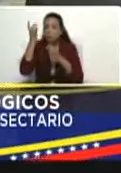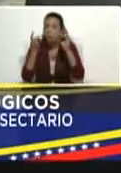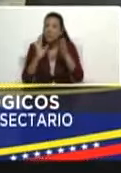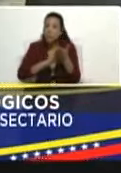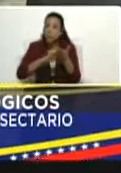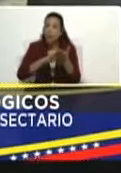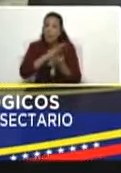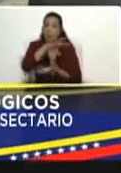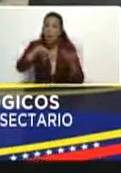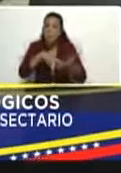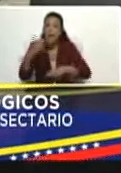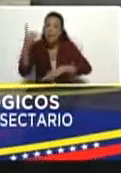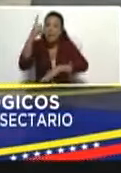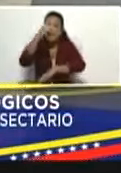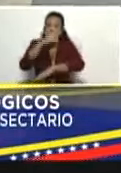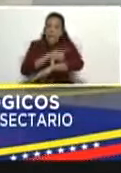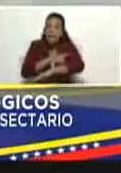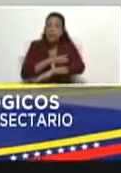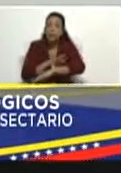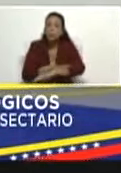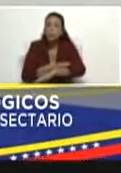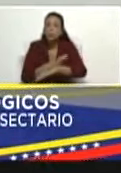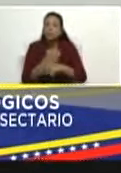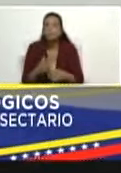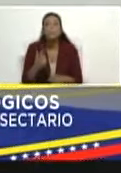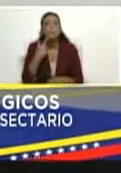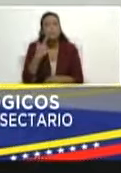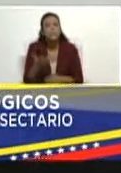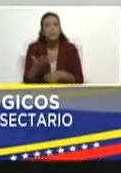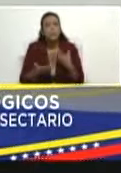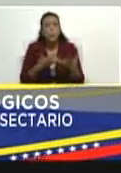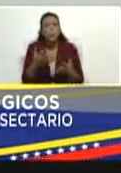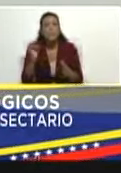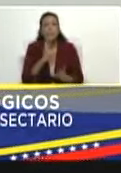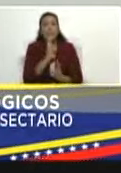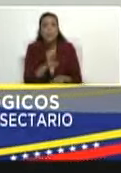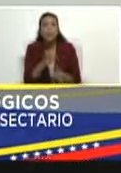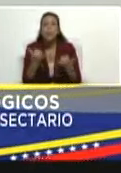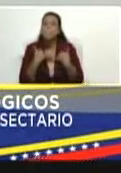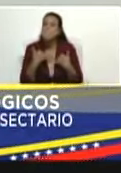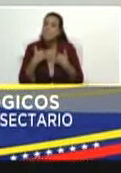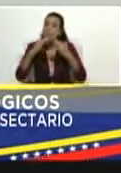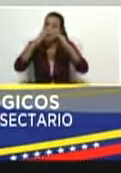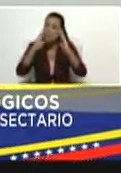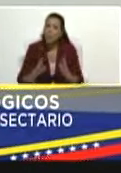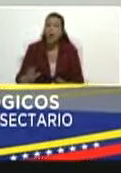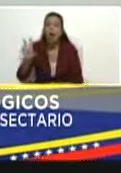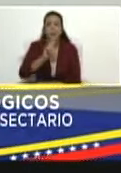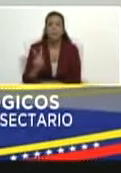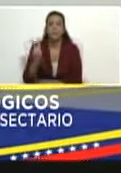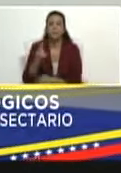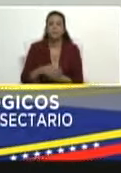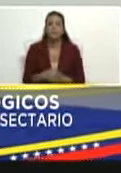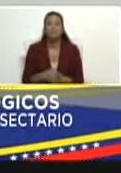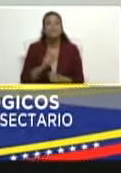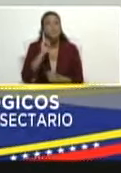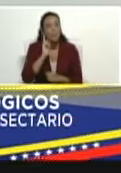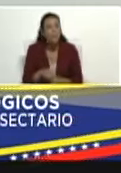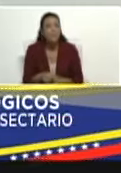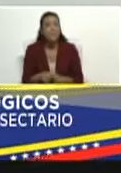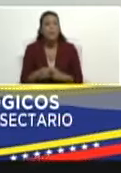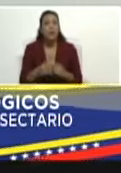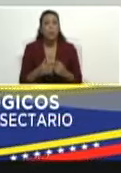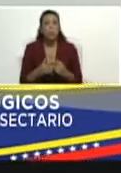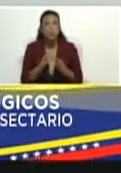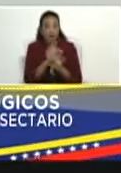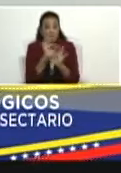del dengue. Como lo dice por ahí, siempre la respuesta está dentro de nosotros. De tal manera que